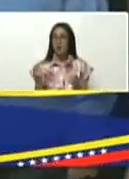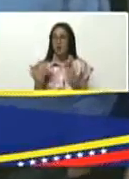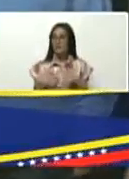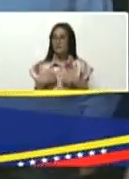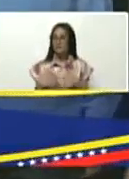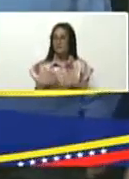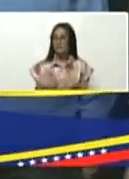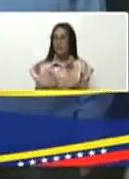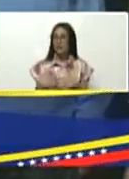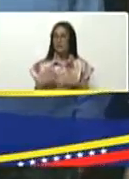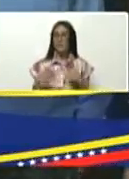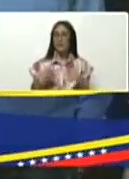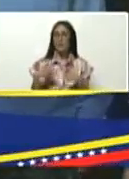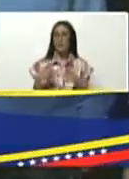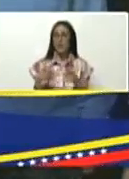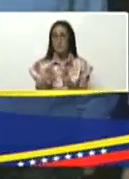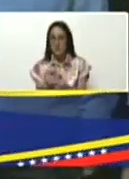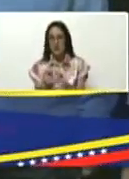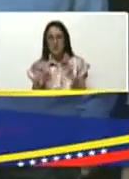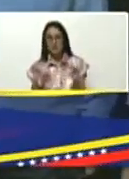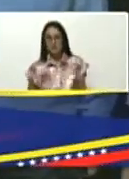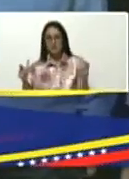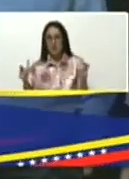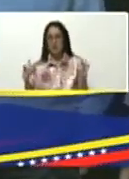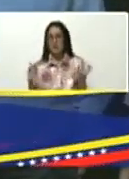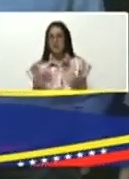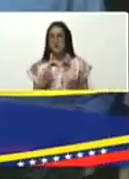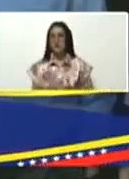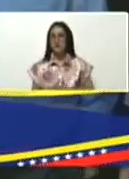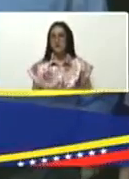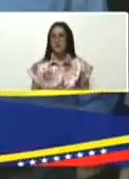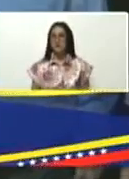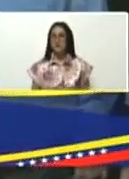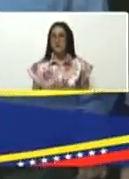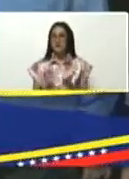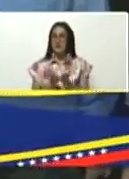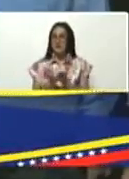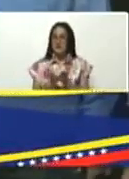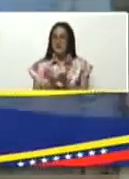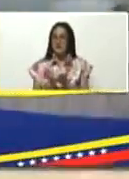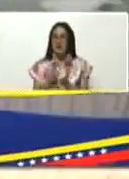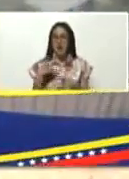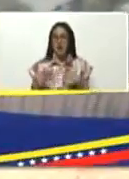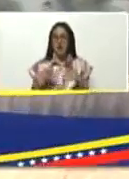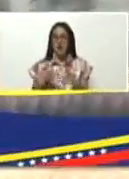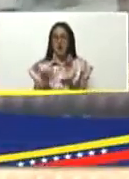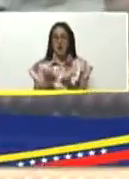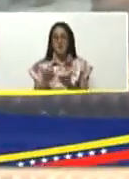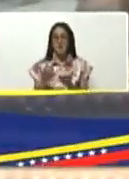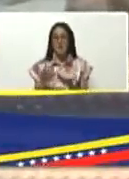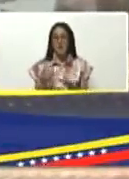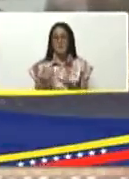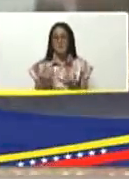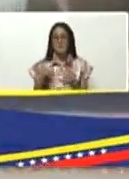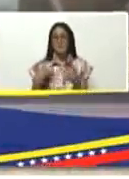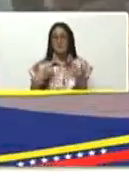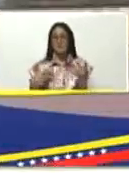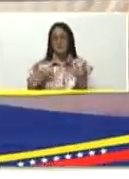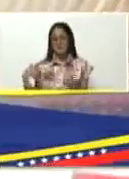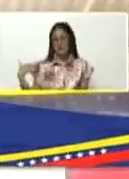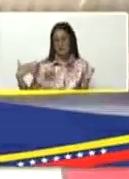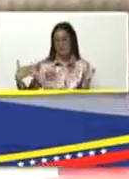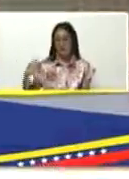agroindustriales, productores, pequeños productores de la agroindustria, de servicios, del comercio. Y durante todos estos días